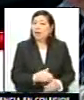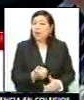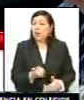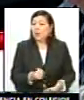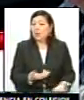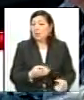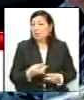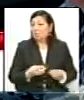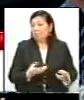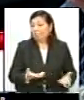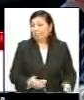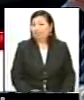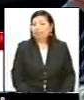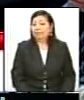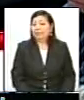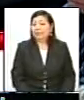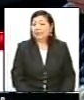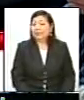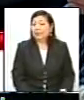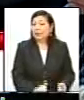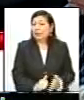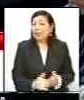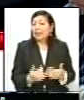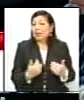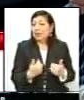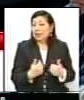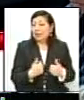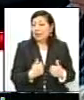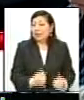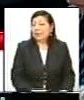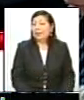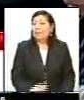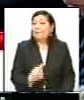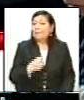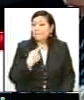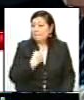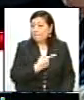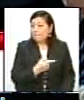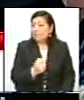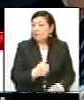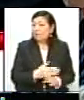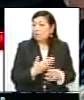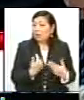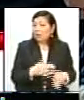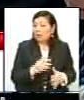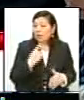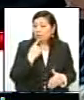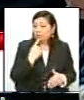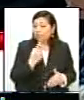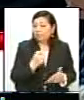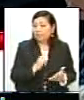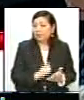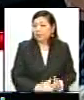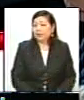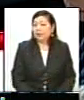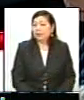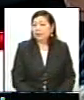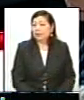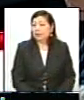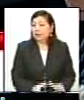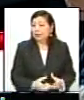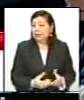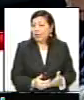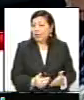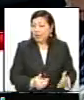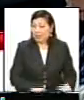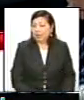entre otros medios de coerción. Entonces, yo creo que acá deberíamos simplemente pronunciarnos en la forma que ya se ha pronunciado en legislaturas